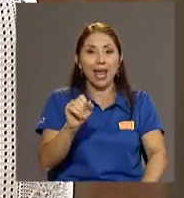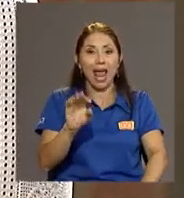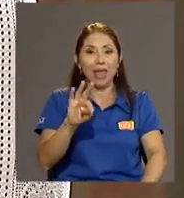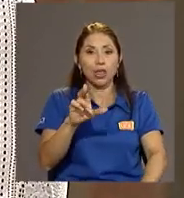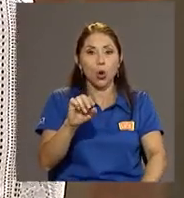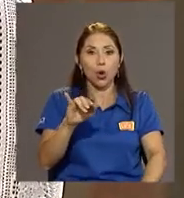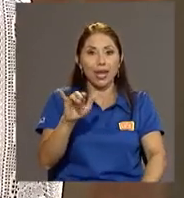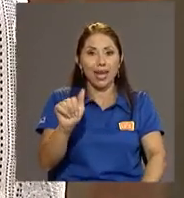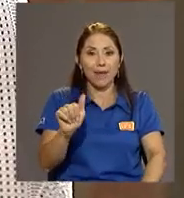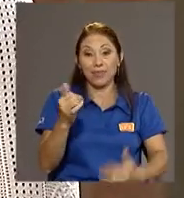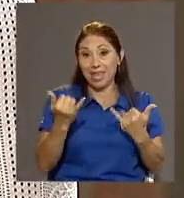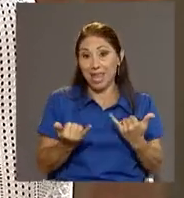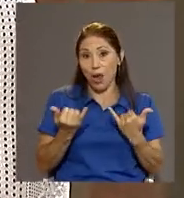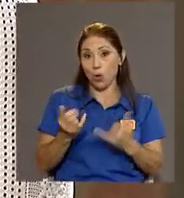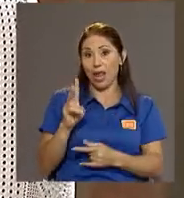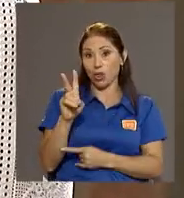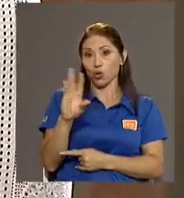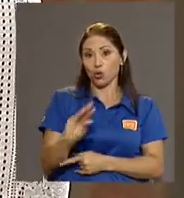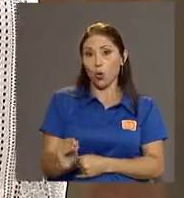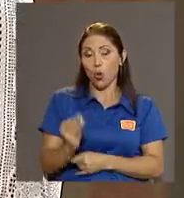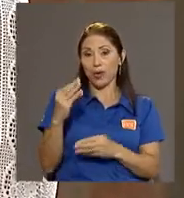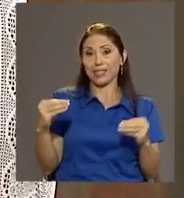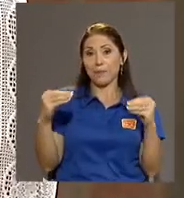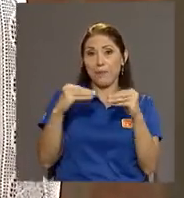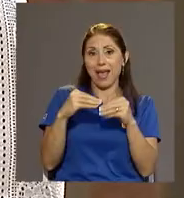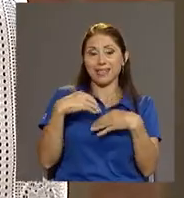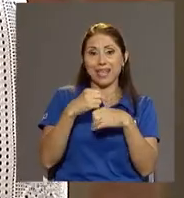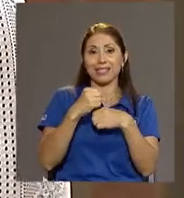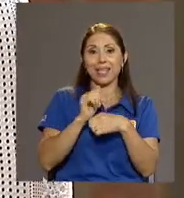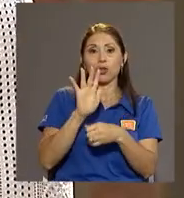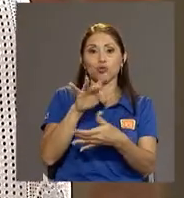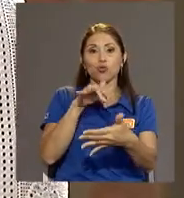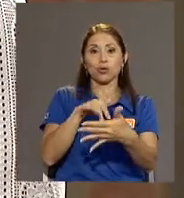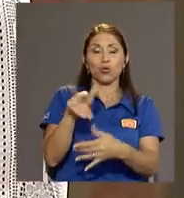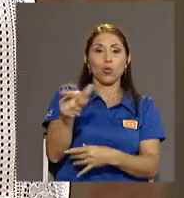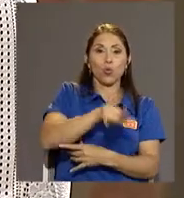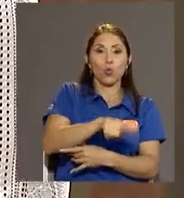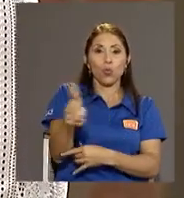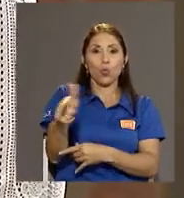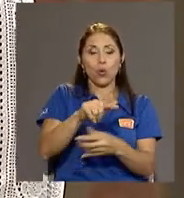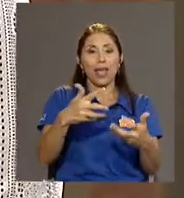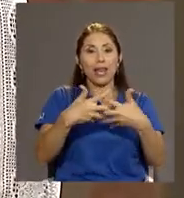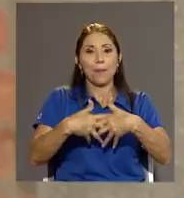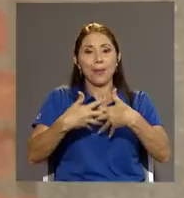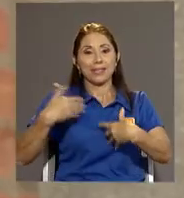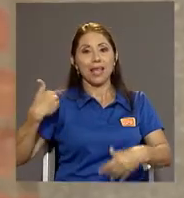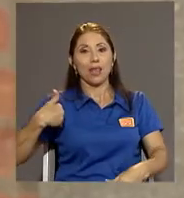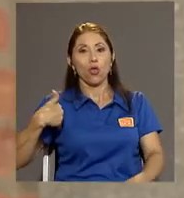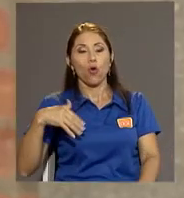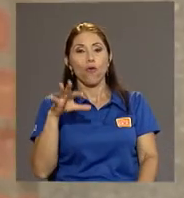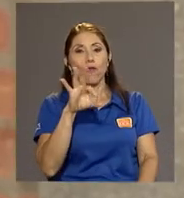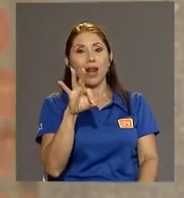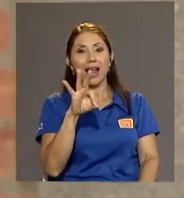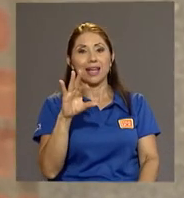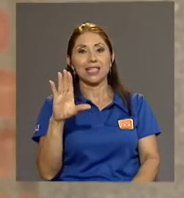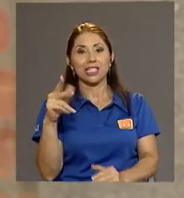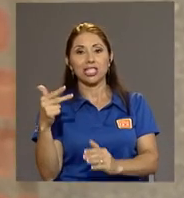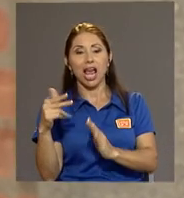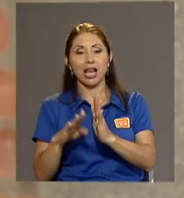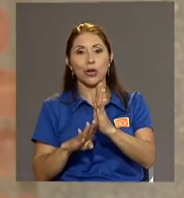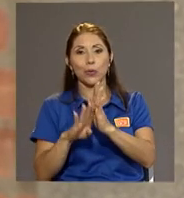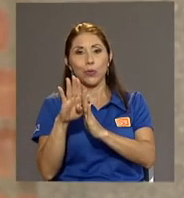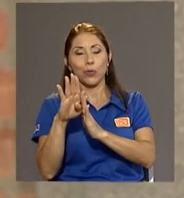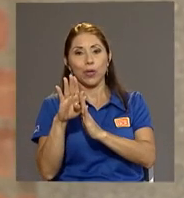jóvenes más haciendo sus duales en la empresa de don Franklin. Perdón, voy a interrumpirla para decir,